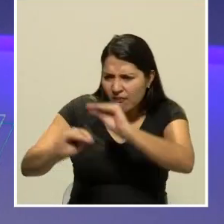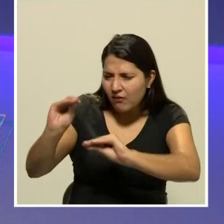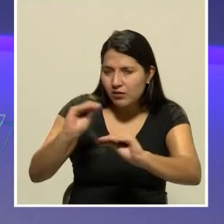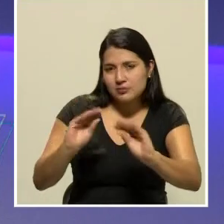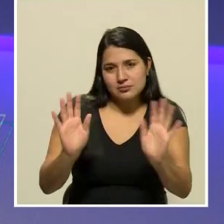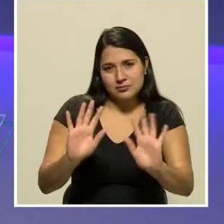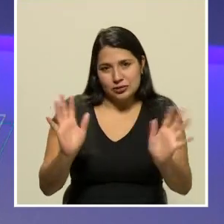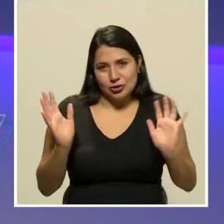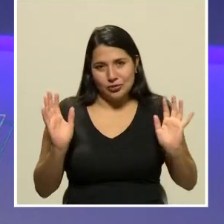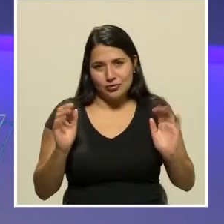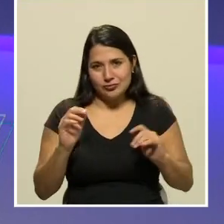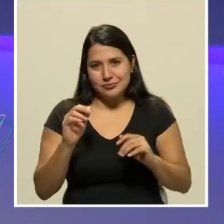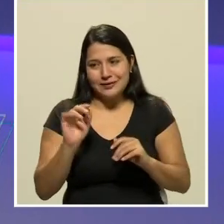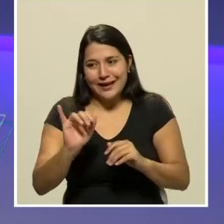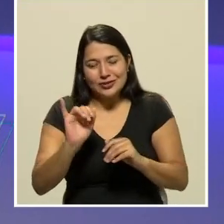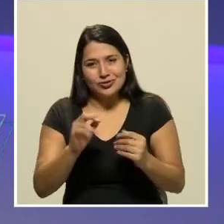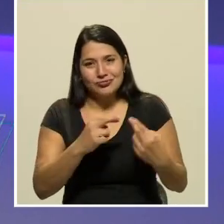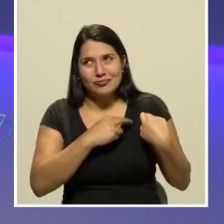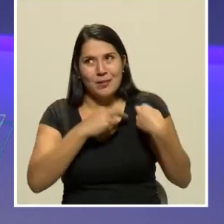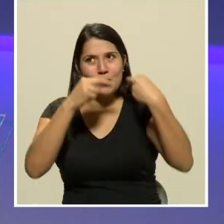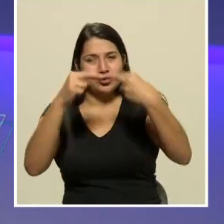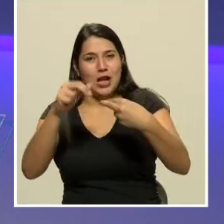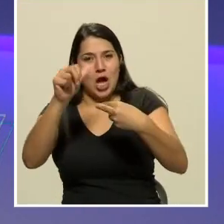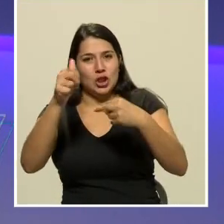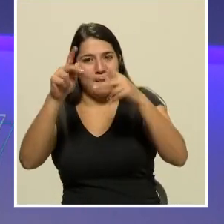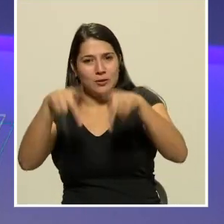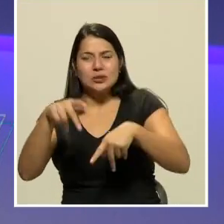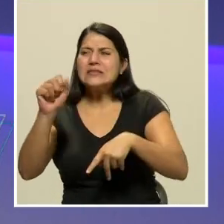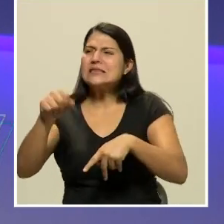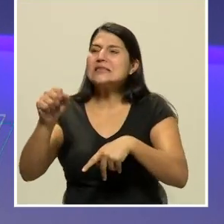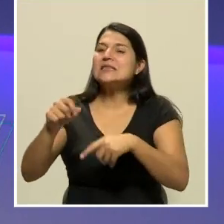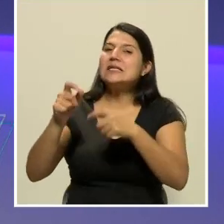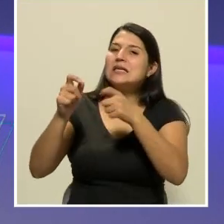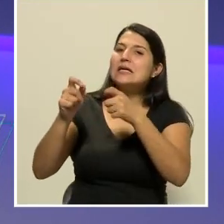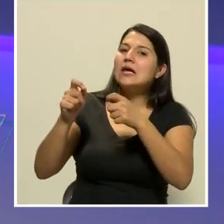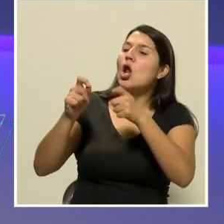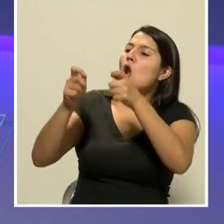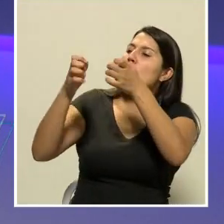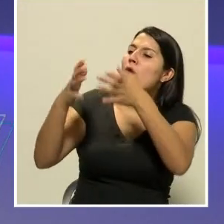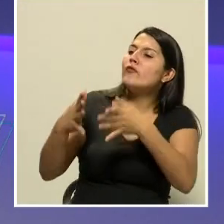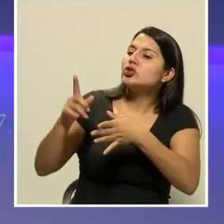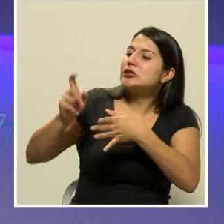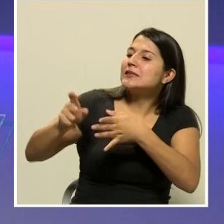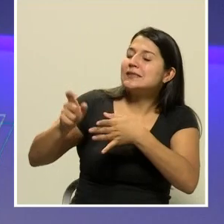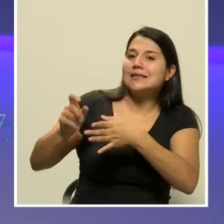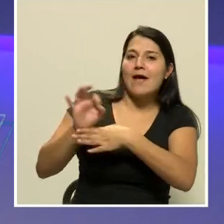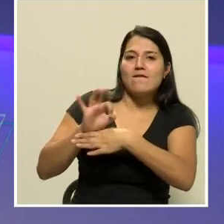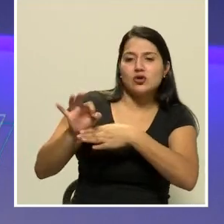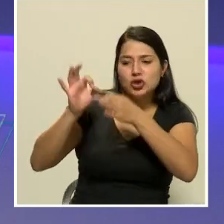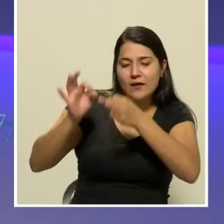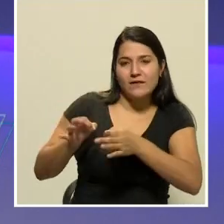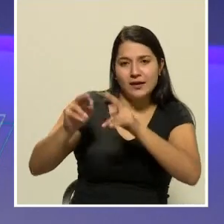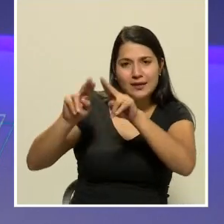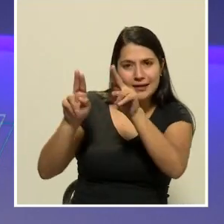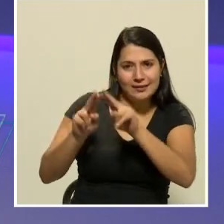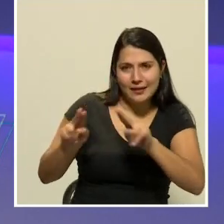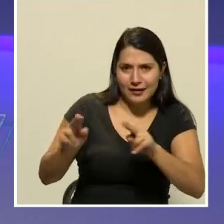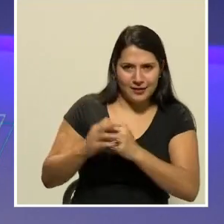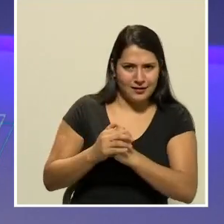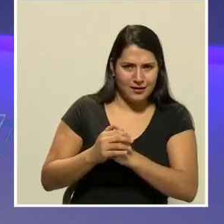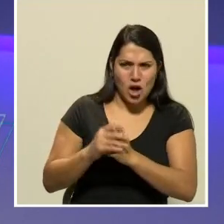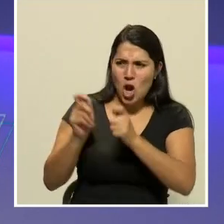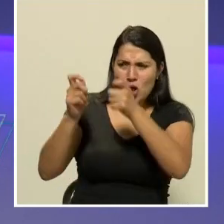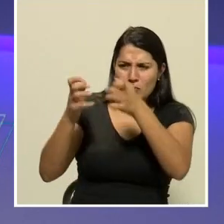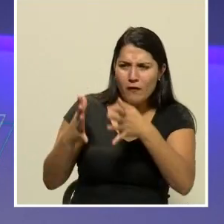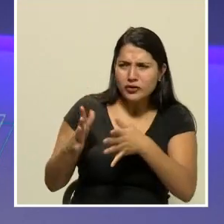otros actores. Sí, ellos necesitan tener esa infraestructura funcionando bien. Exactamente. Ellos no tienen por qué estarse